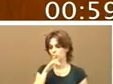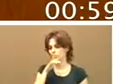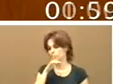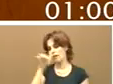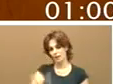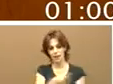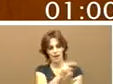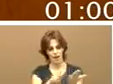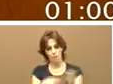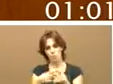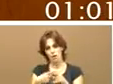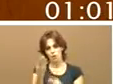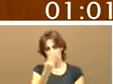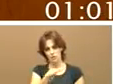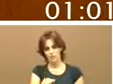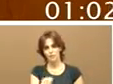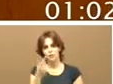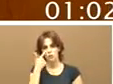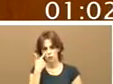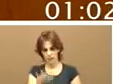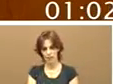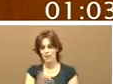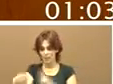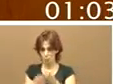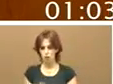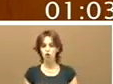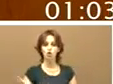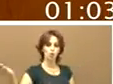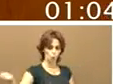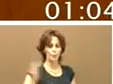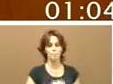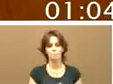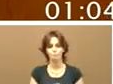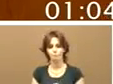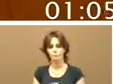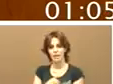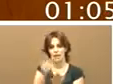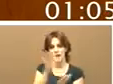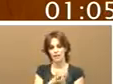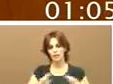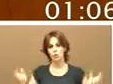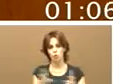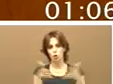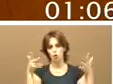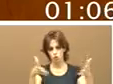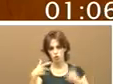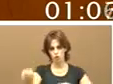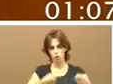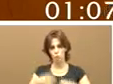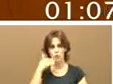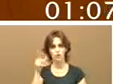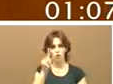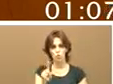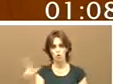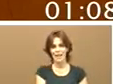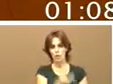más cosas mire luego se lo voy a a entregar hasta de la reunión del consejo de comercio de 1 de julio de